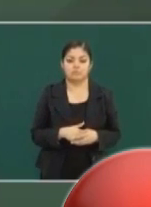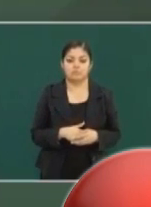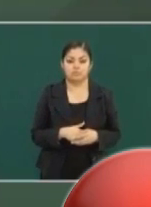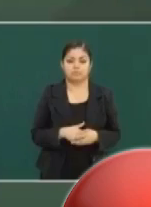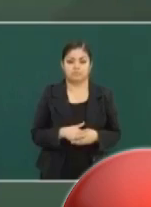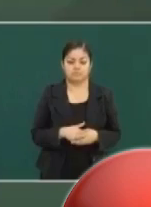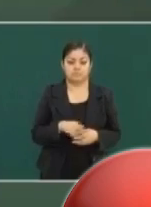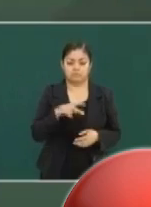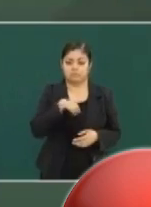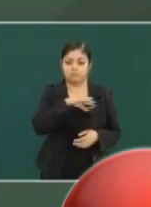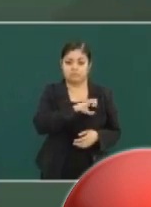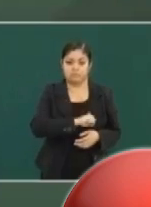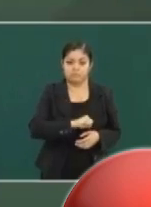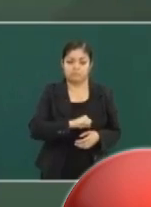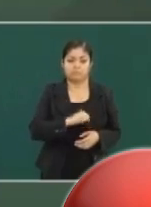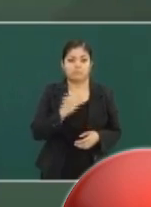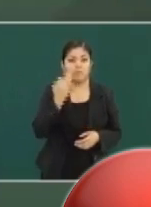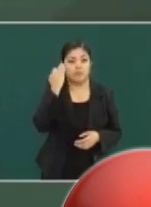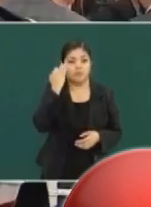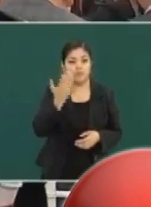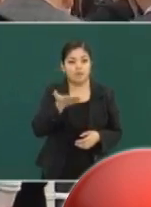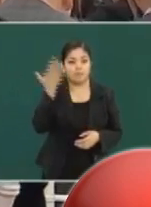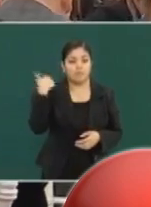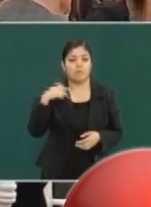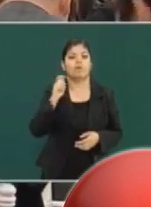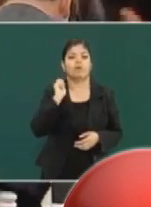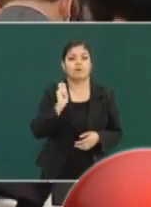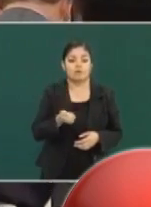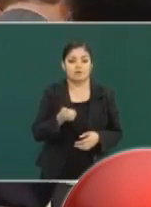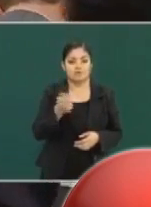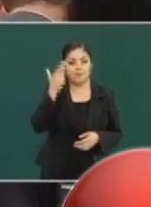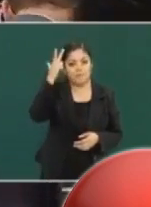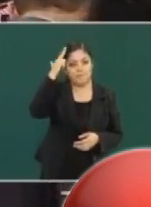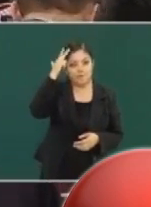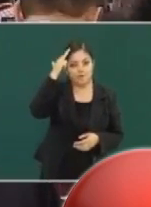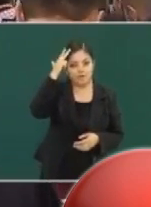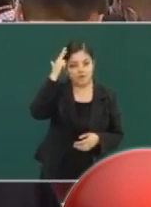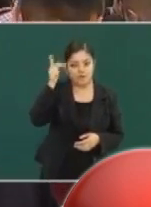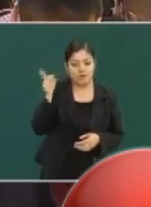opositor de la época del Porfiriato,